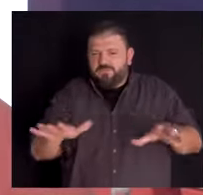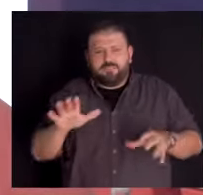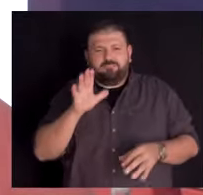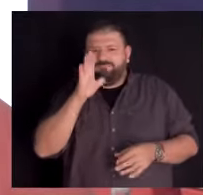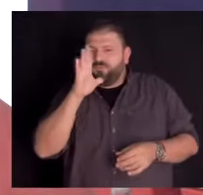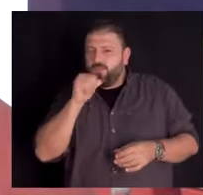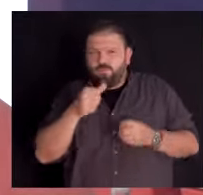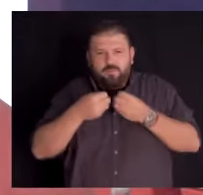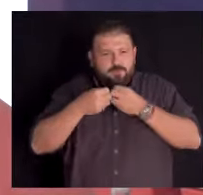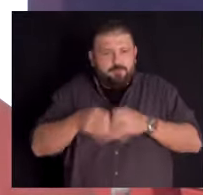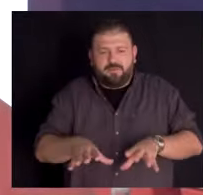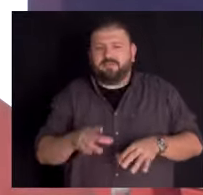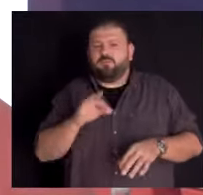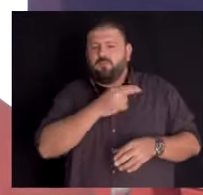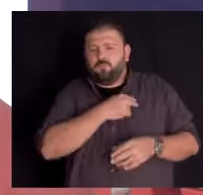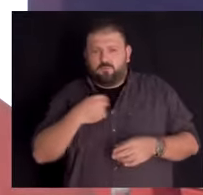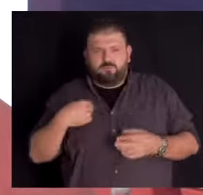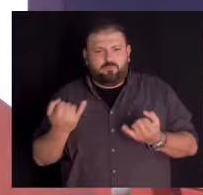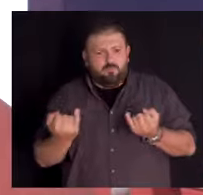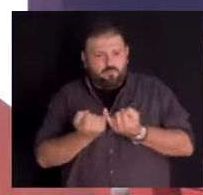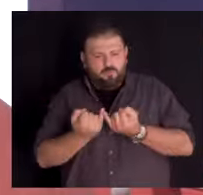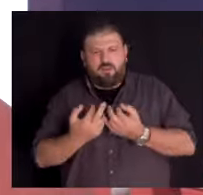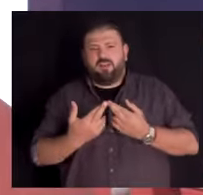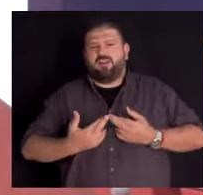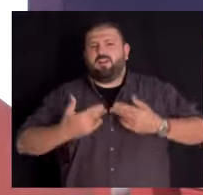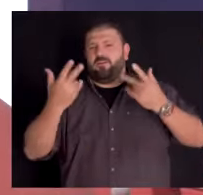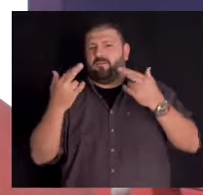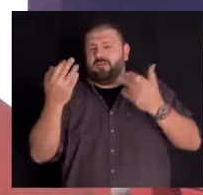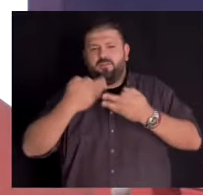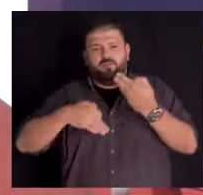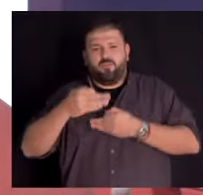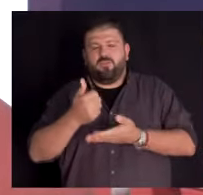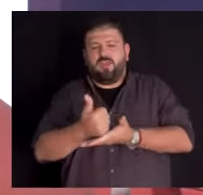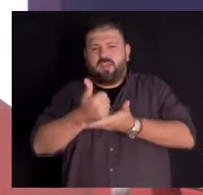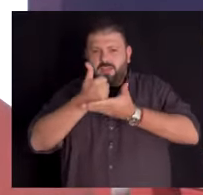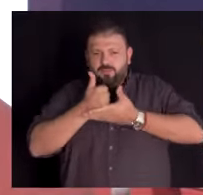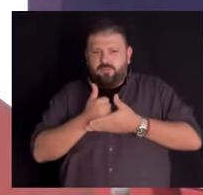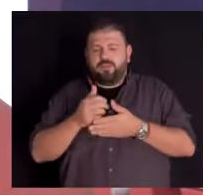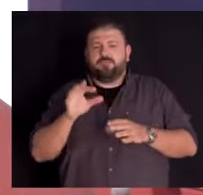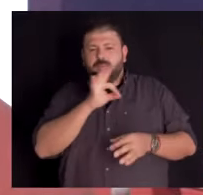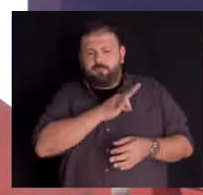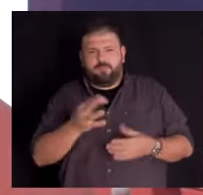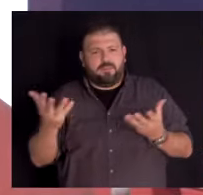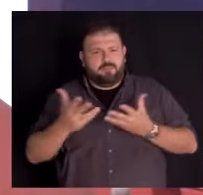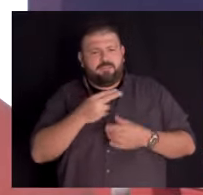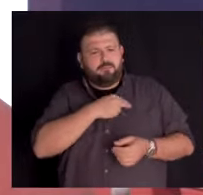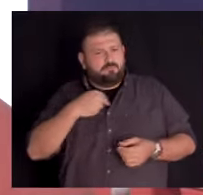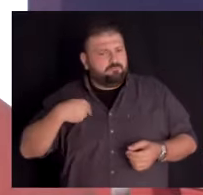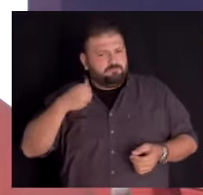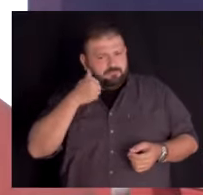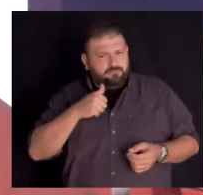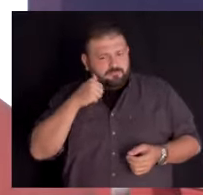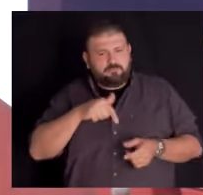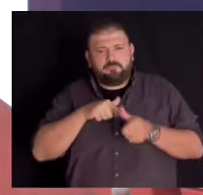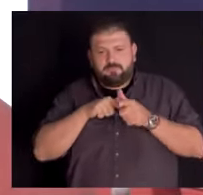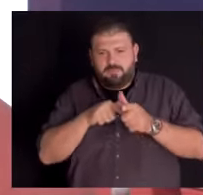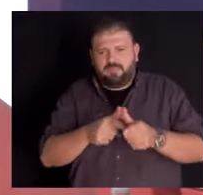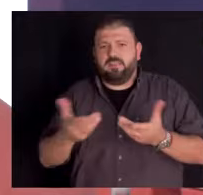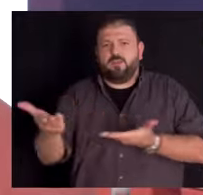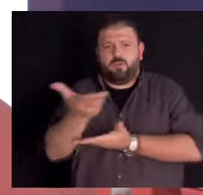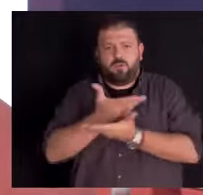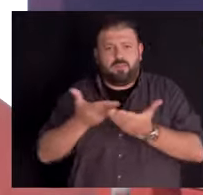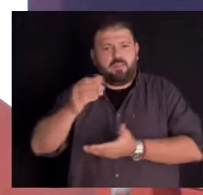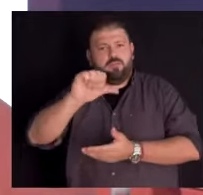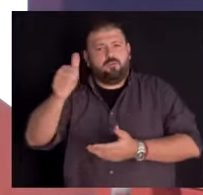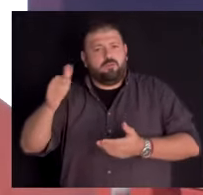pueden perder. Vamos rompiendo récord de audiencia. Ayúdenos a lograrlo, porque así es como nosotros seguimos compartiendo y contagiando a más